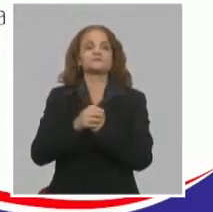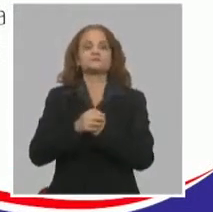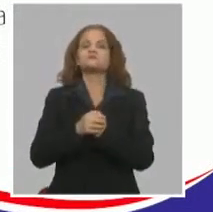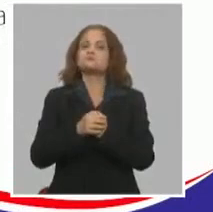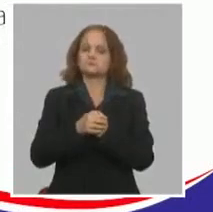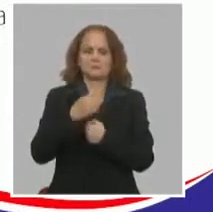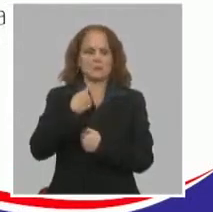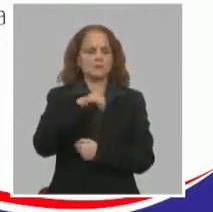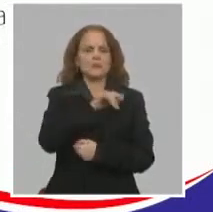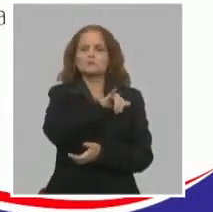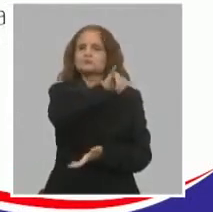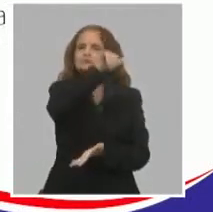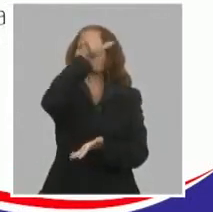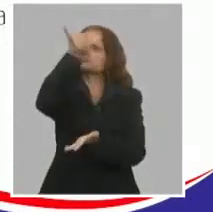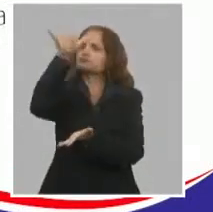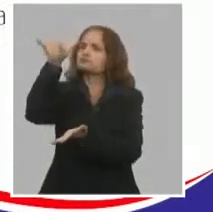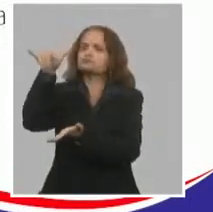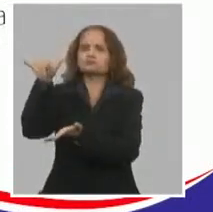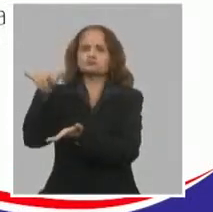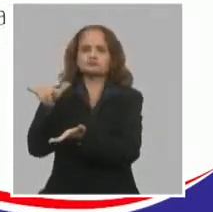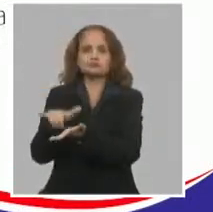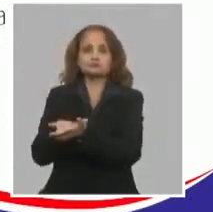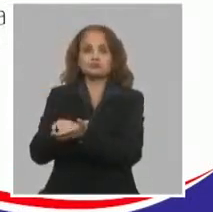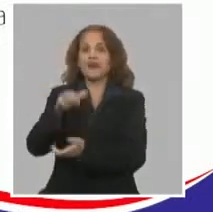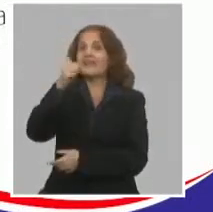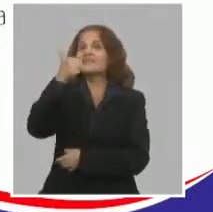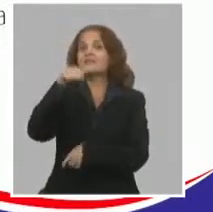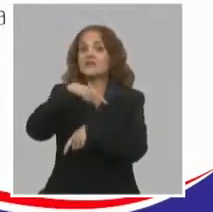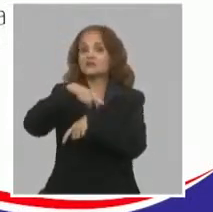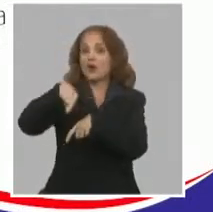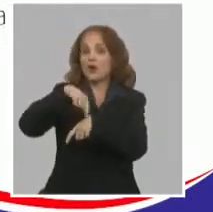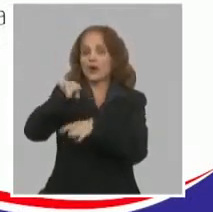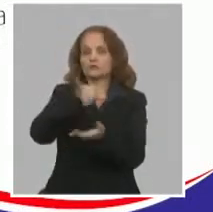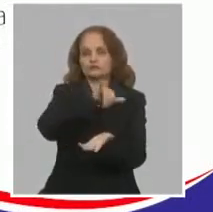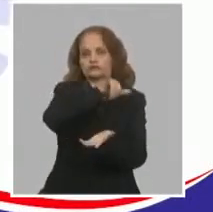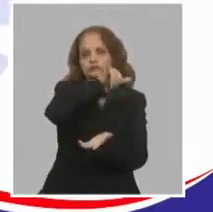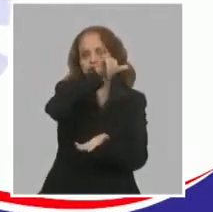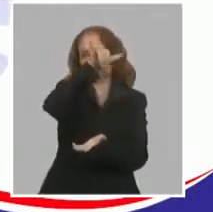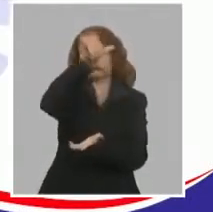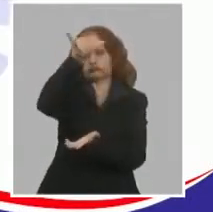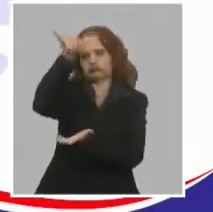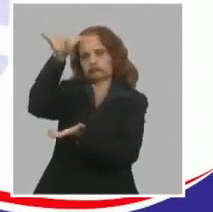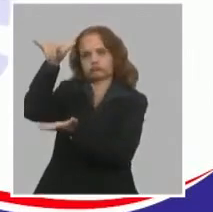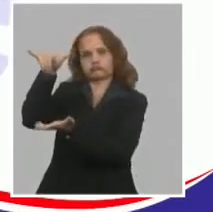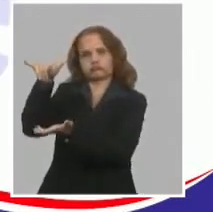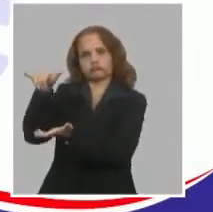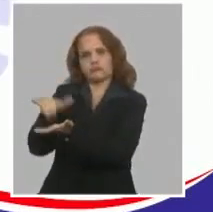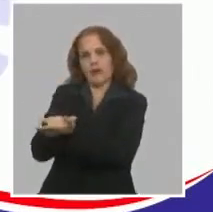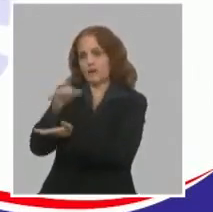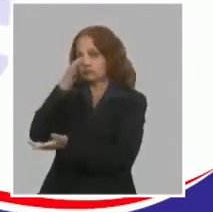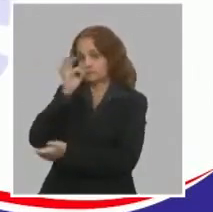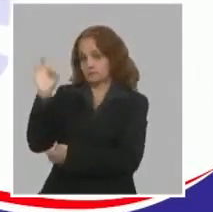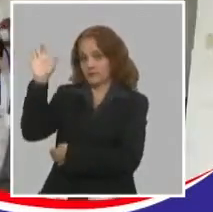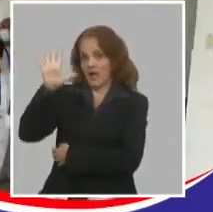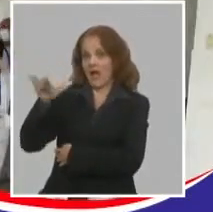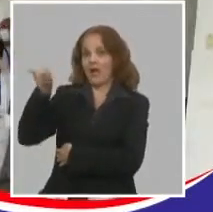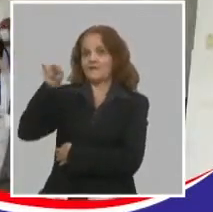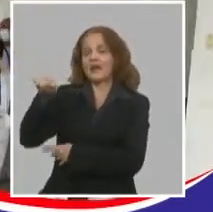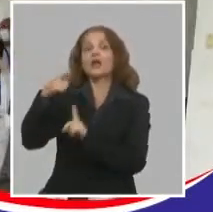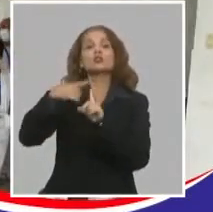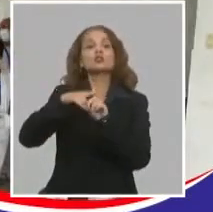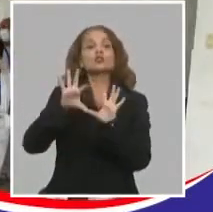llegamos esas casi 10 horas de vuelo directo sobre el Atlántico hasta Togo.